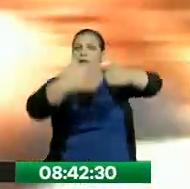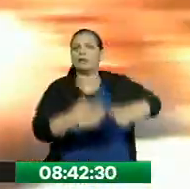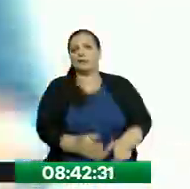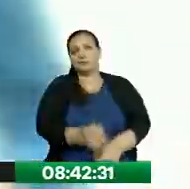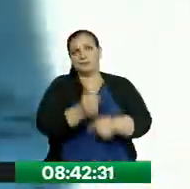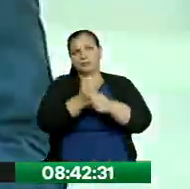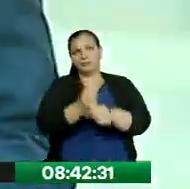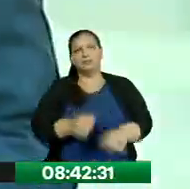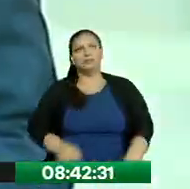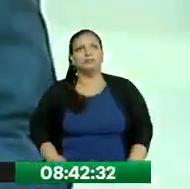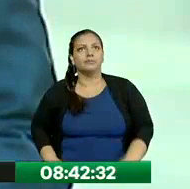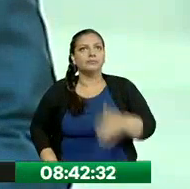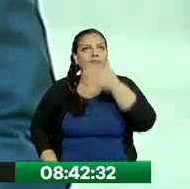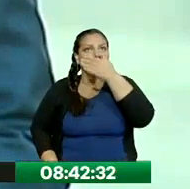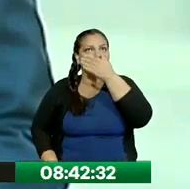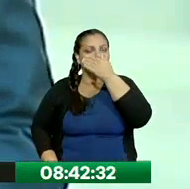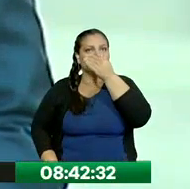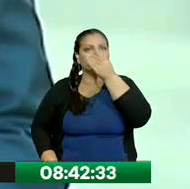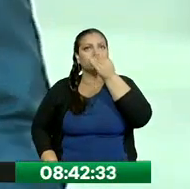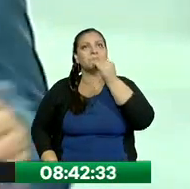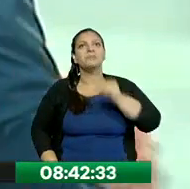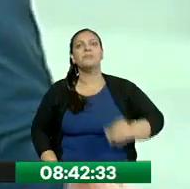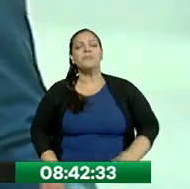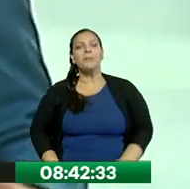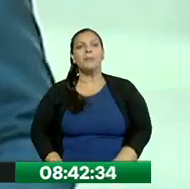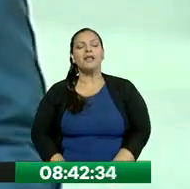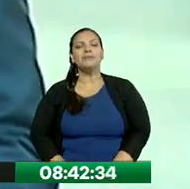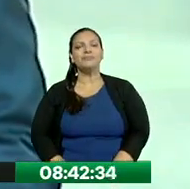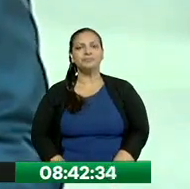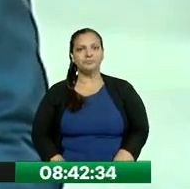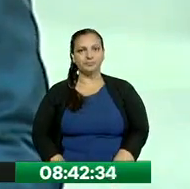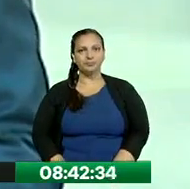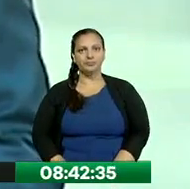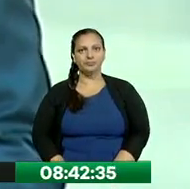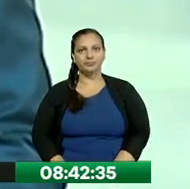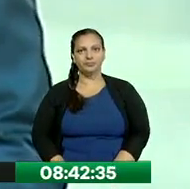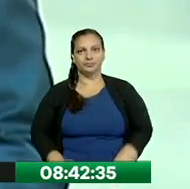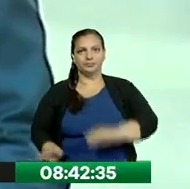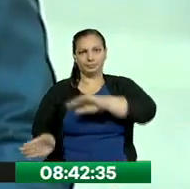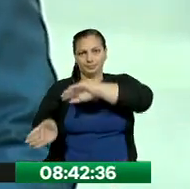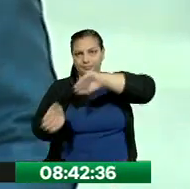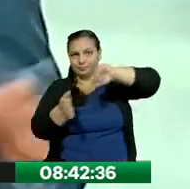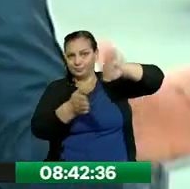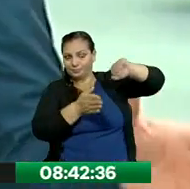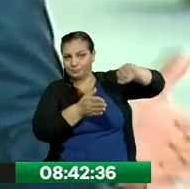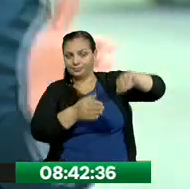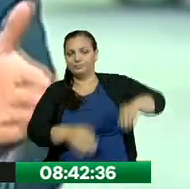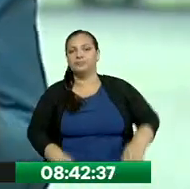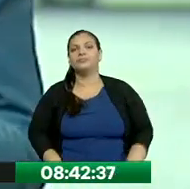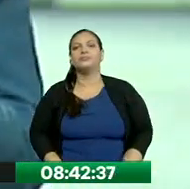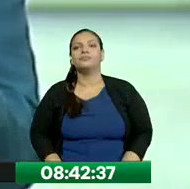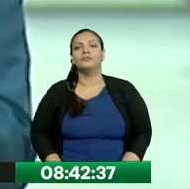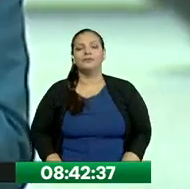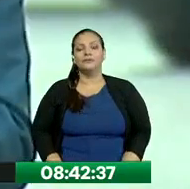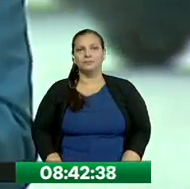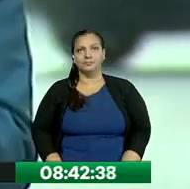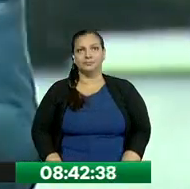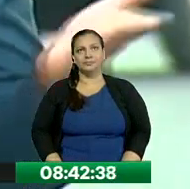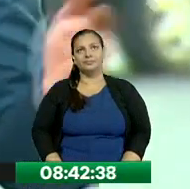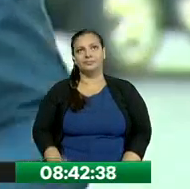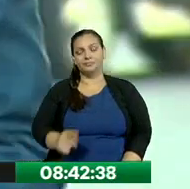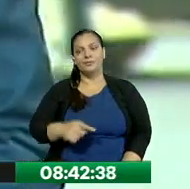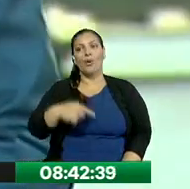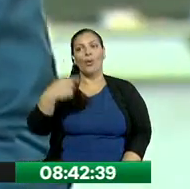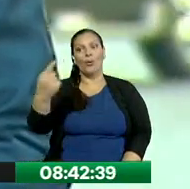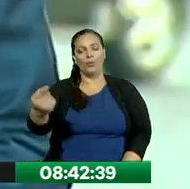ido. Sin embargo, este no es el único accidente que se registró durante las últimas horas en la ciudad de Guayaquil. Otro de las mismas características